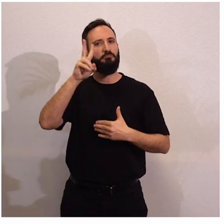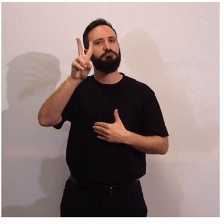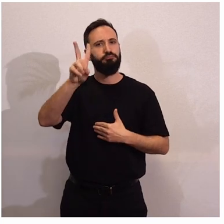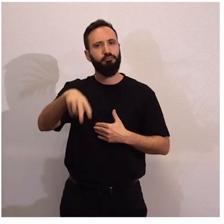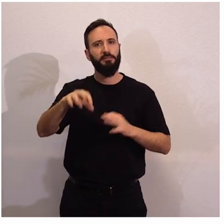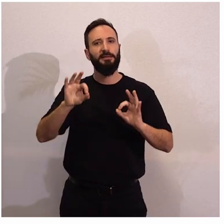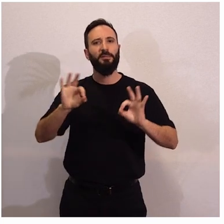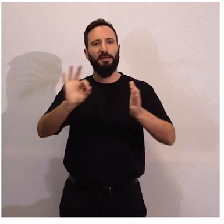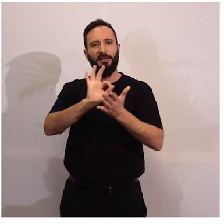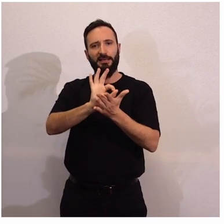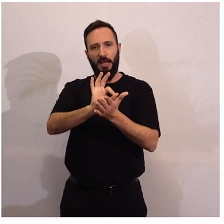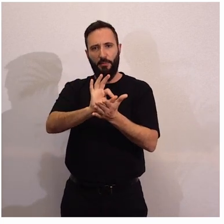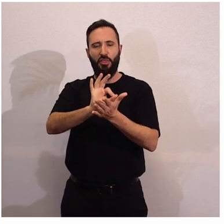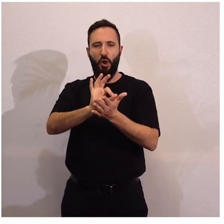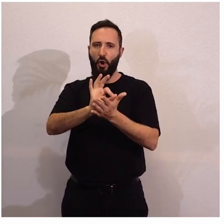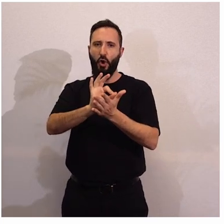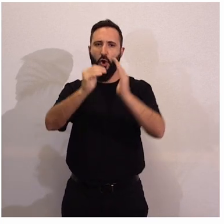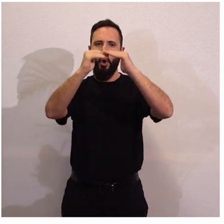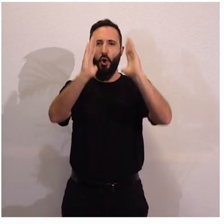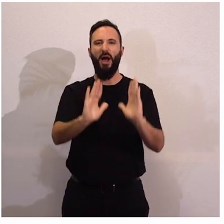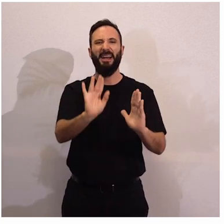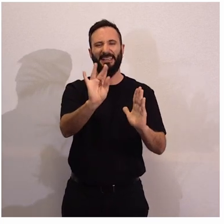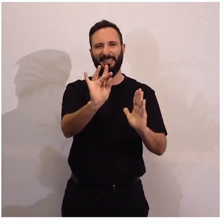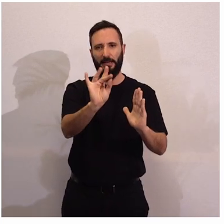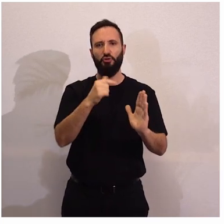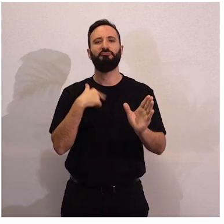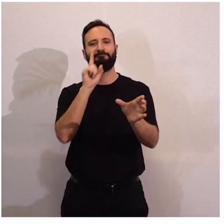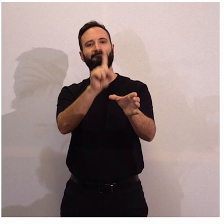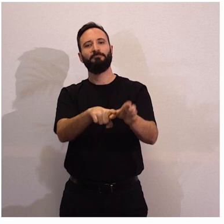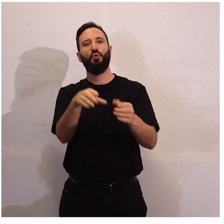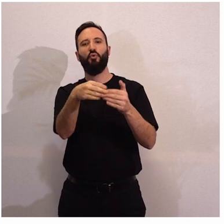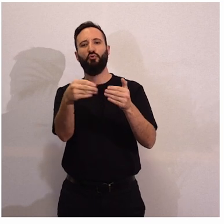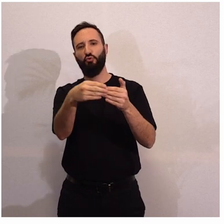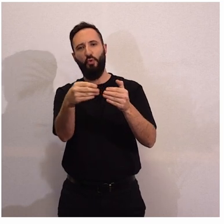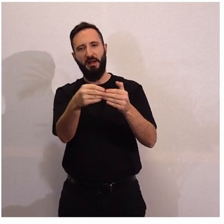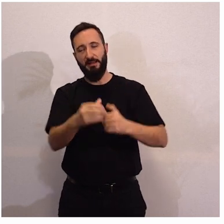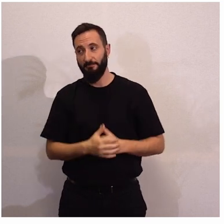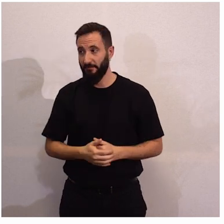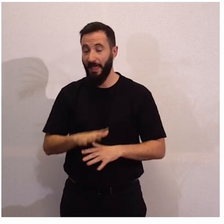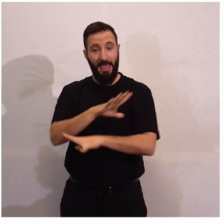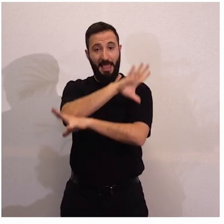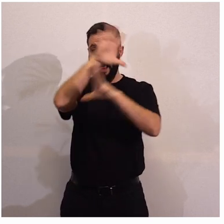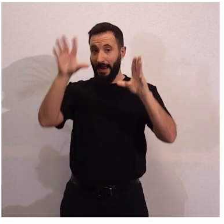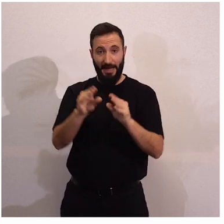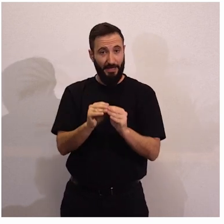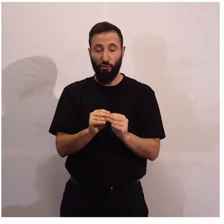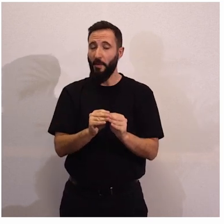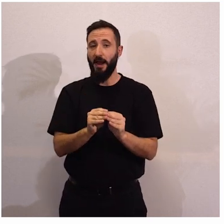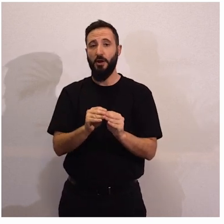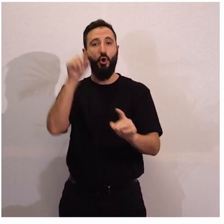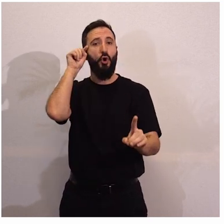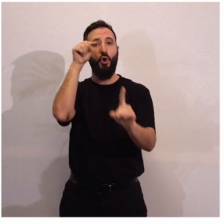de este servicio de Hogar Sí, que se trata en definitiva de lo